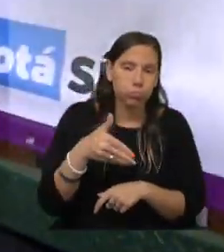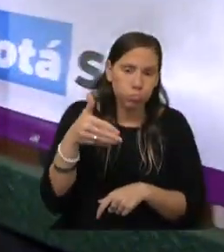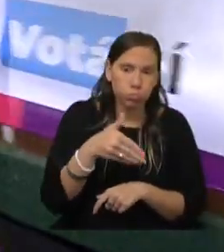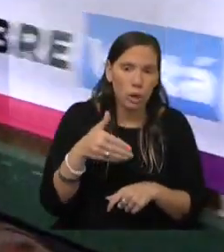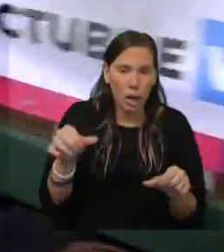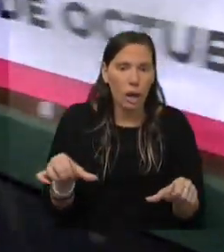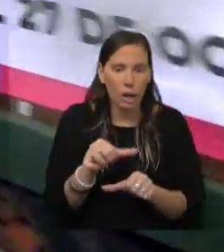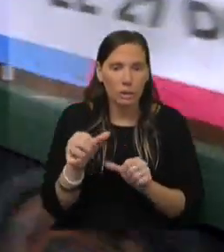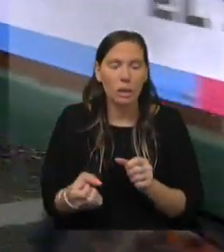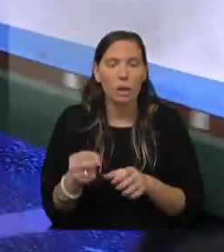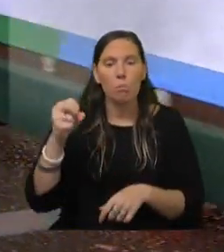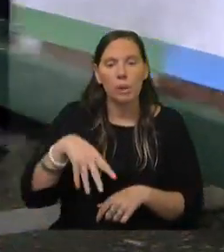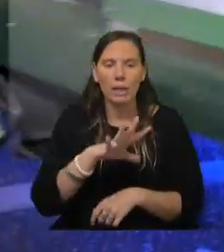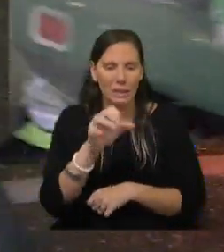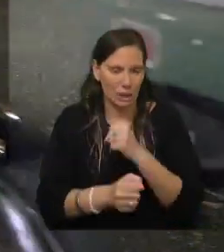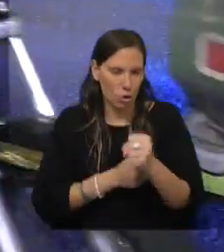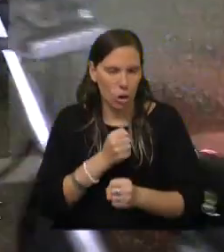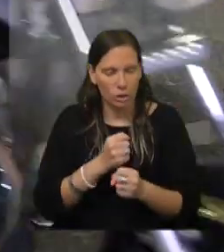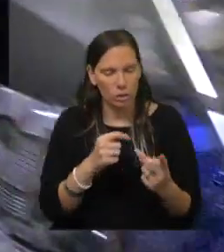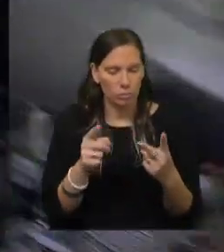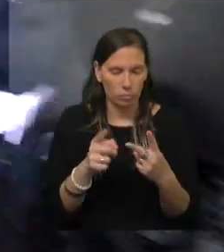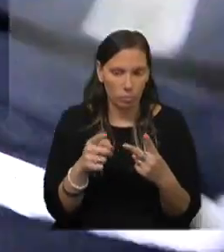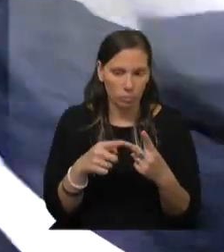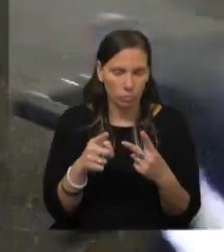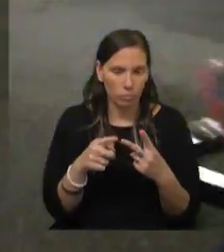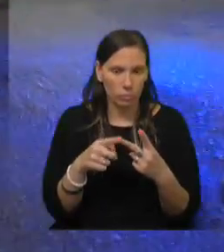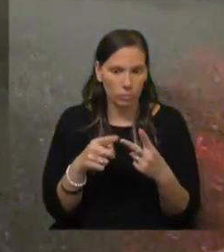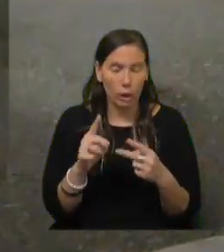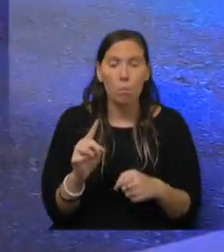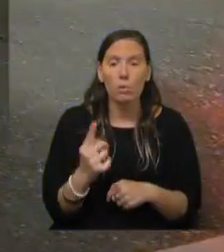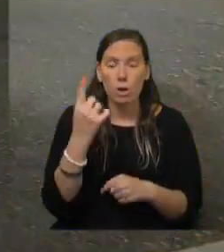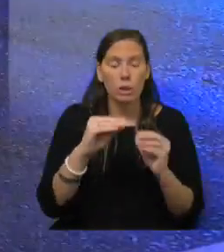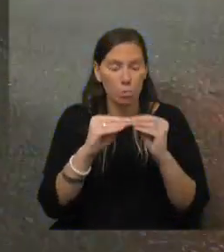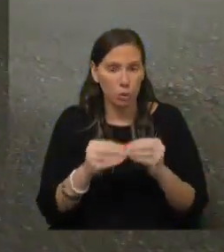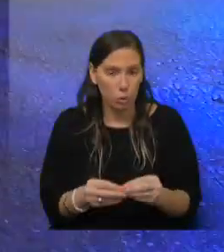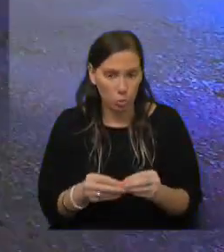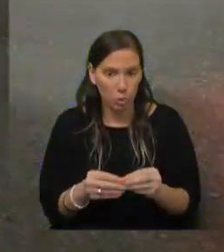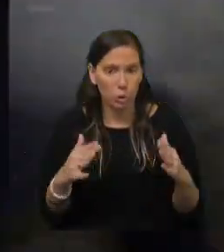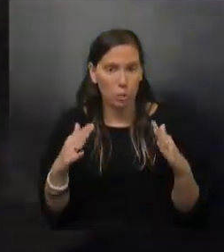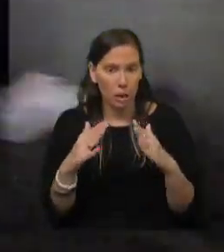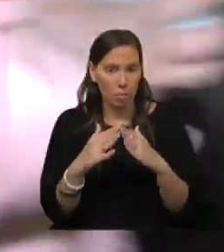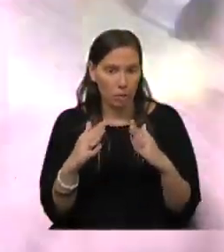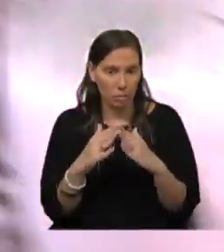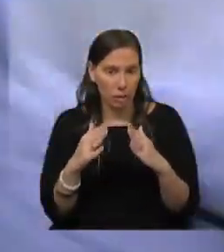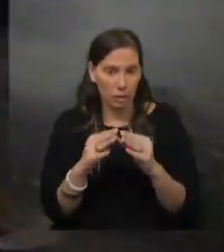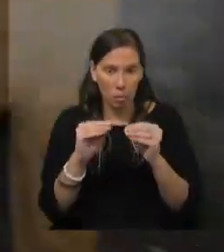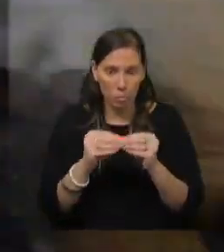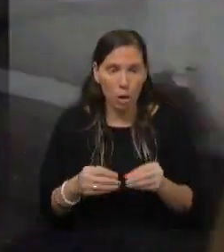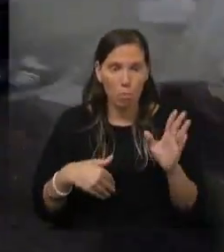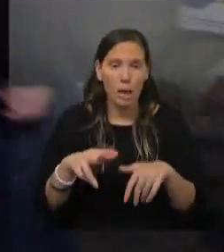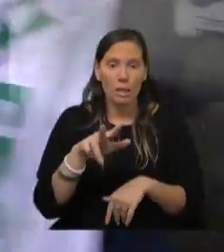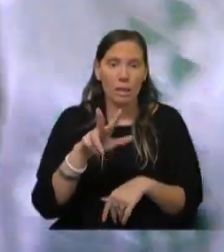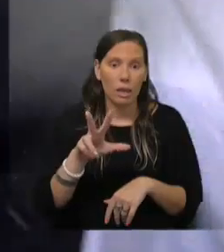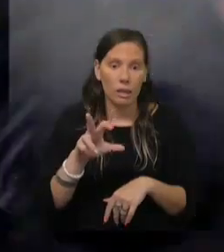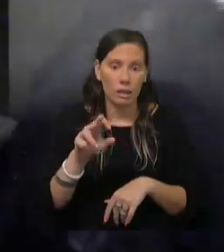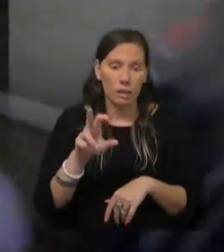elaboración de plan gual y la otra es priorizar el presupuesto para vivienda el presupuesto hace más de tres décadas